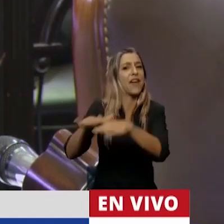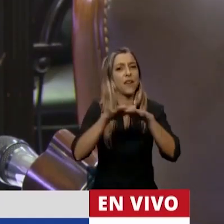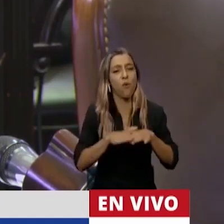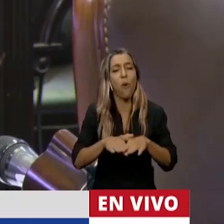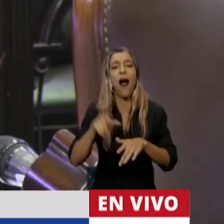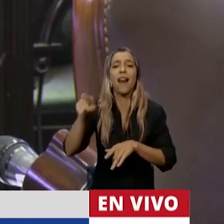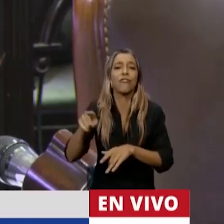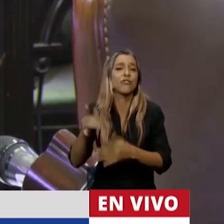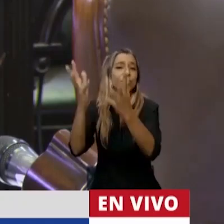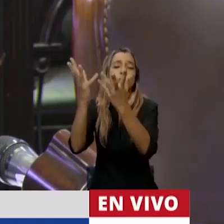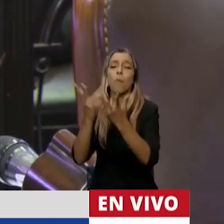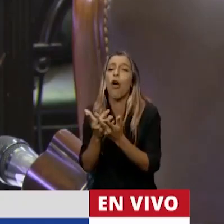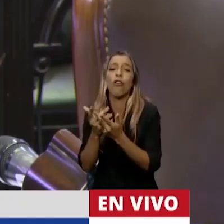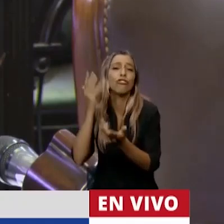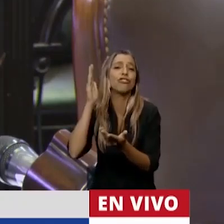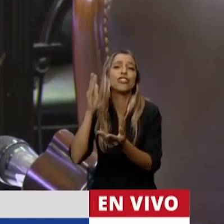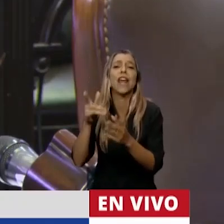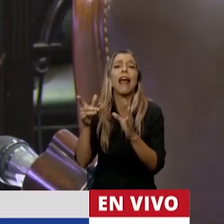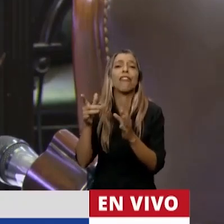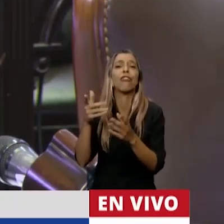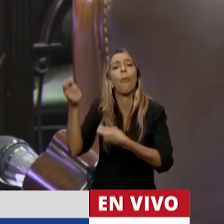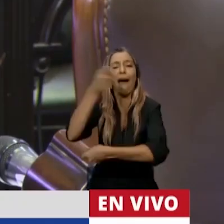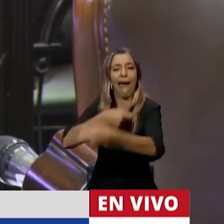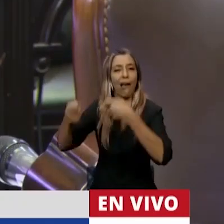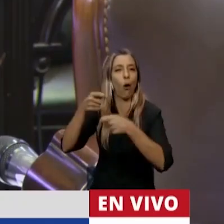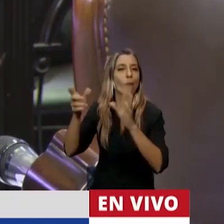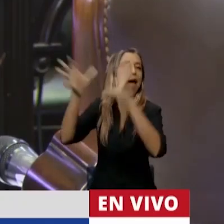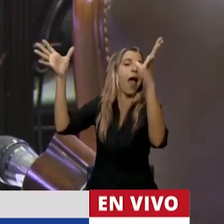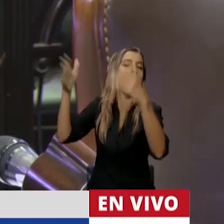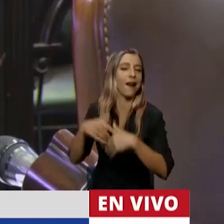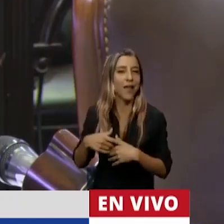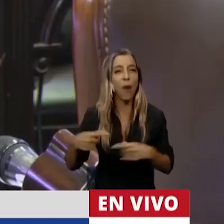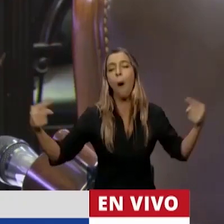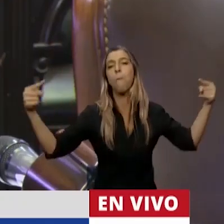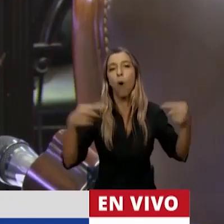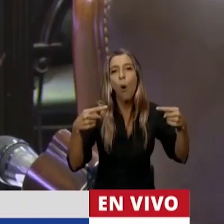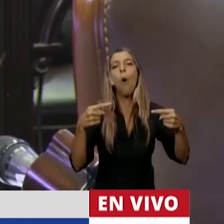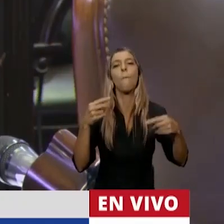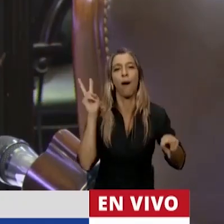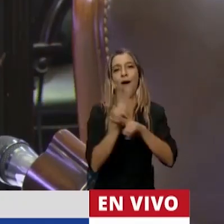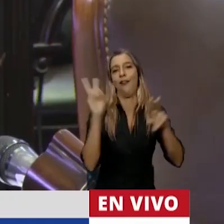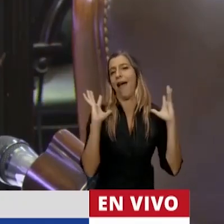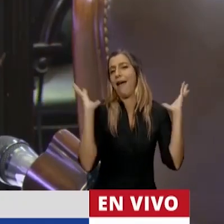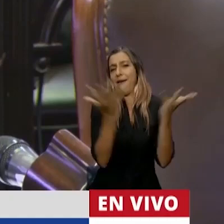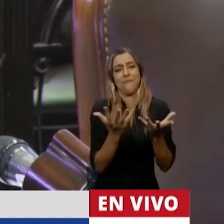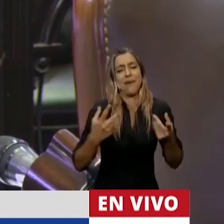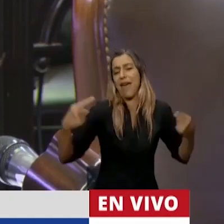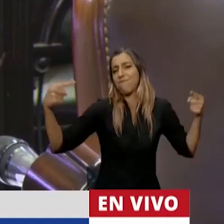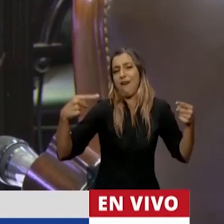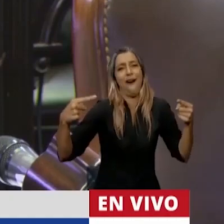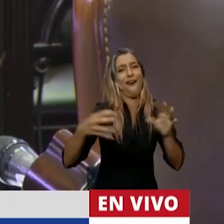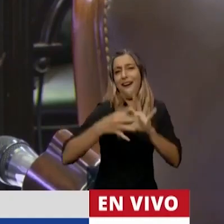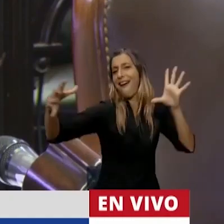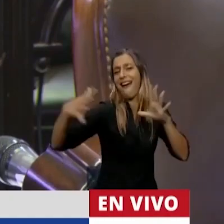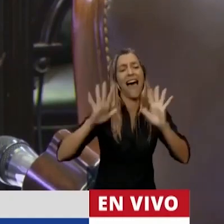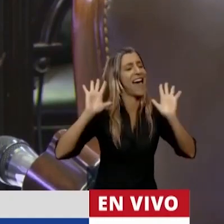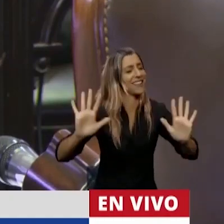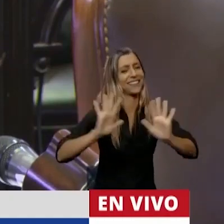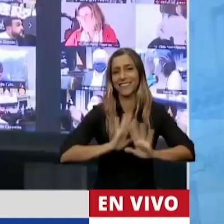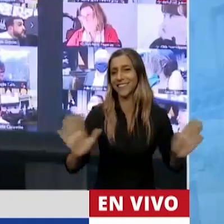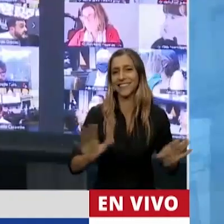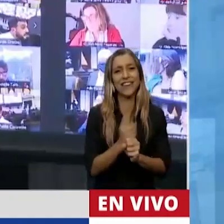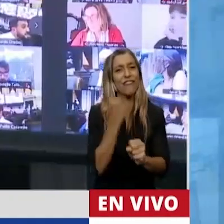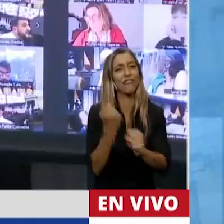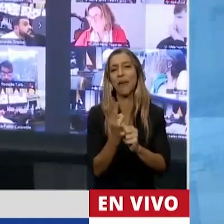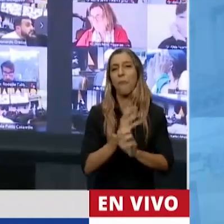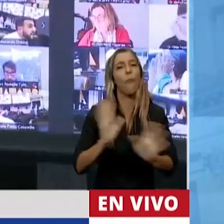proyectos neoliberales con el ambientalismo. Hay que atar al ambientalismo, hay que atar a la pelea por el